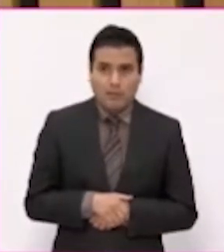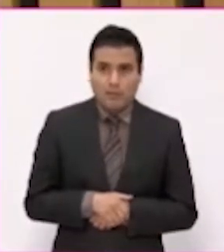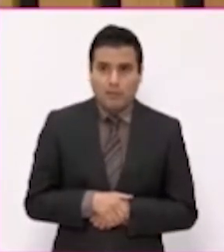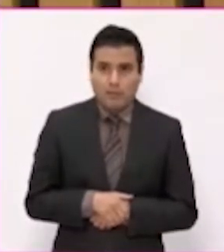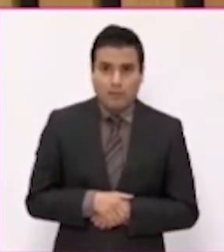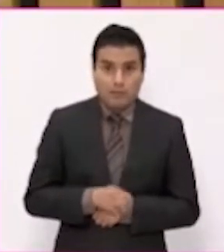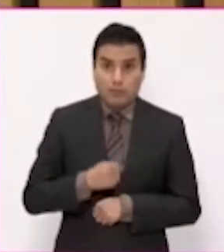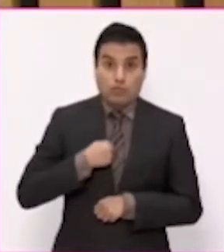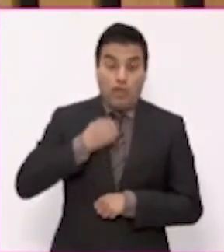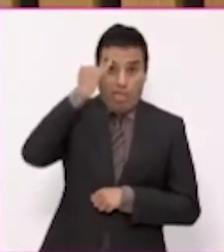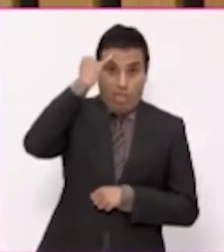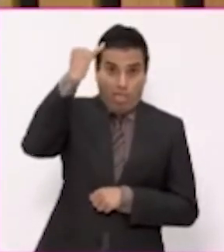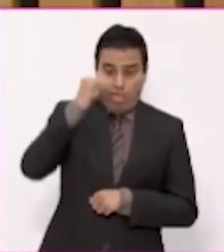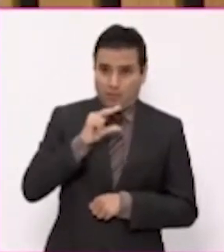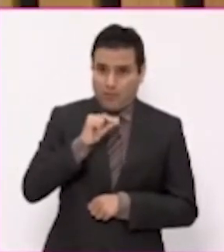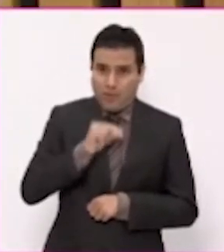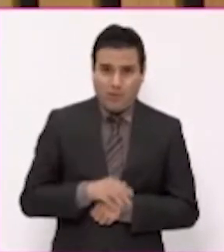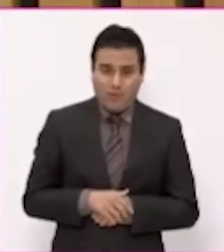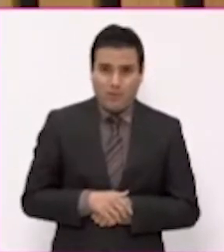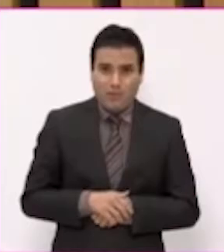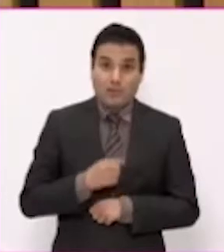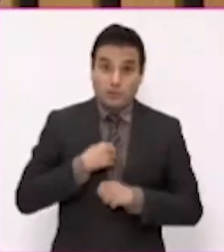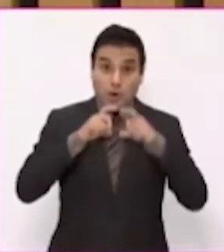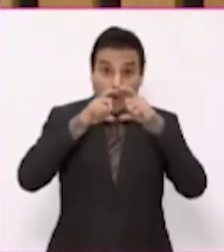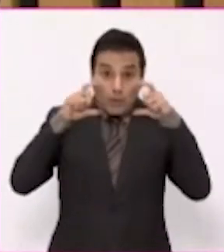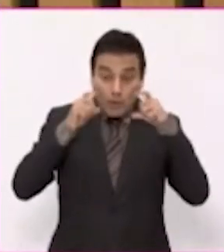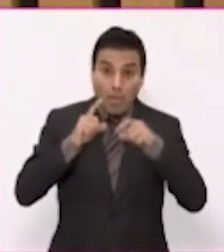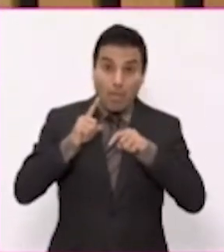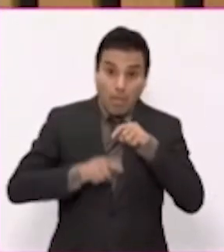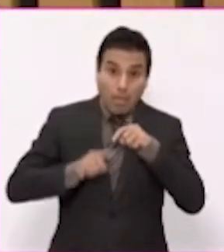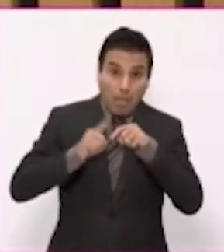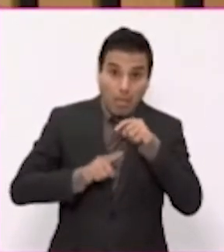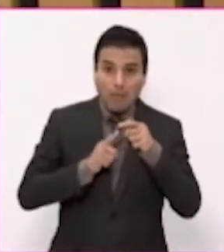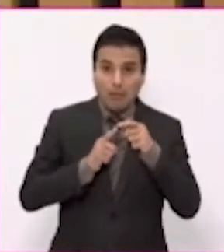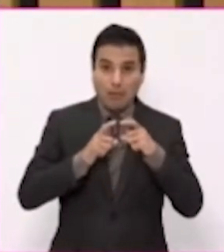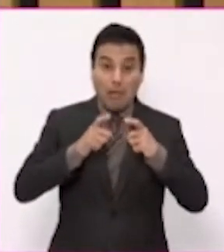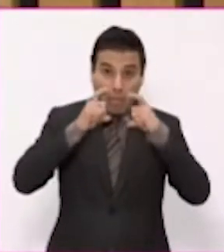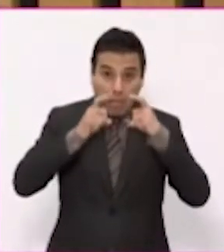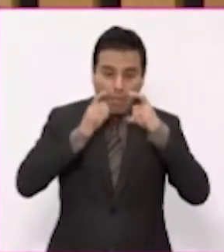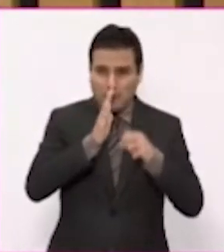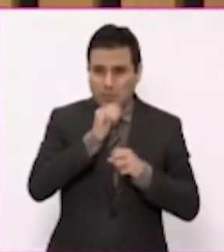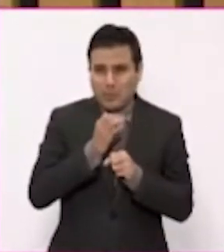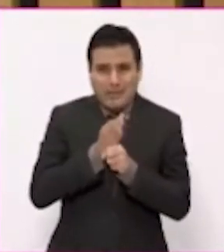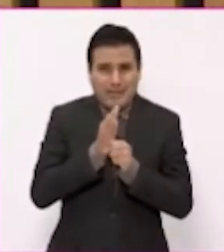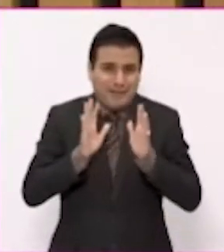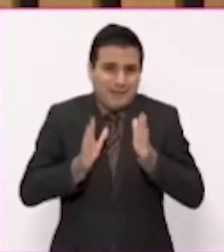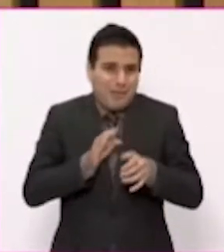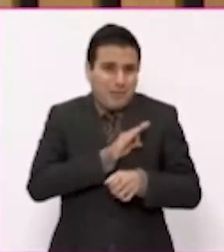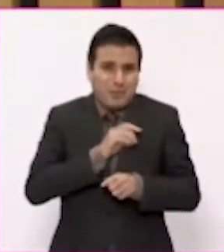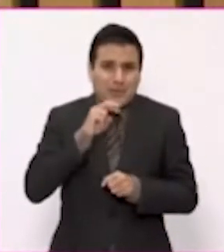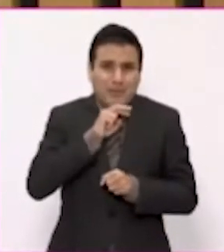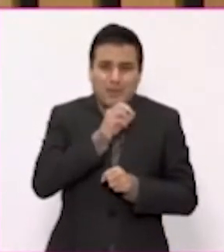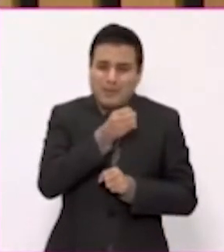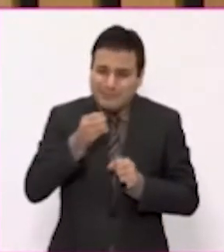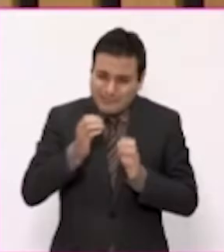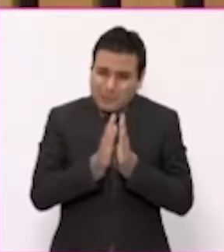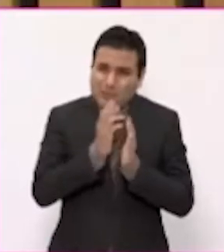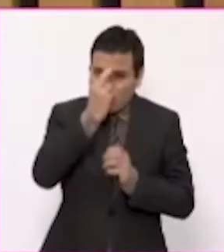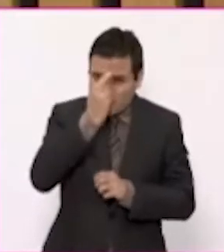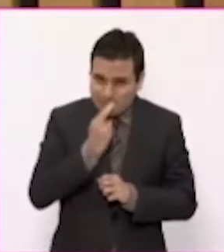esté inventando y no puedo estarme quitando y poniendo el cubrebocas. Si ya hubiéramos desahogado mi intervención, les pido esa tolerancia y